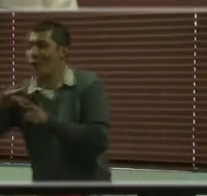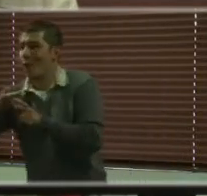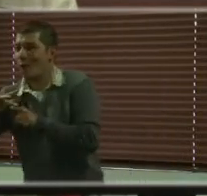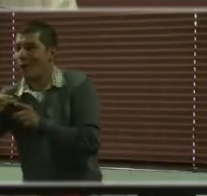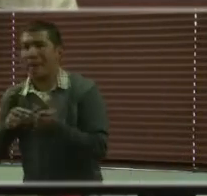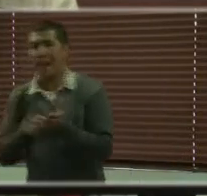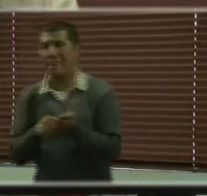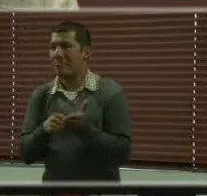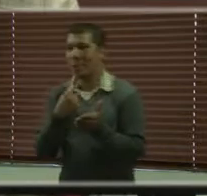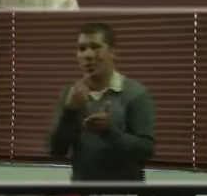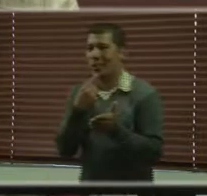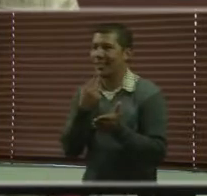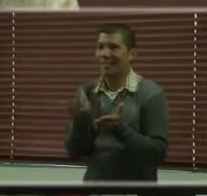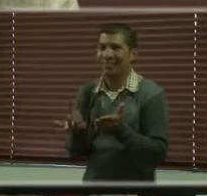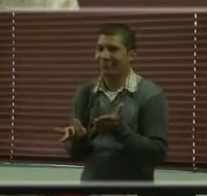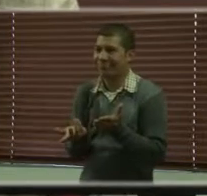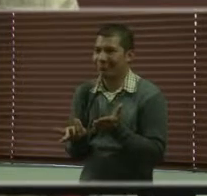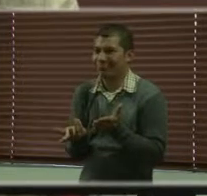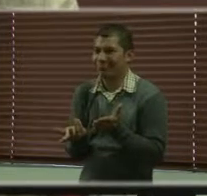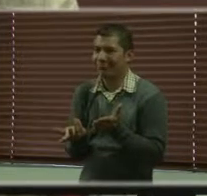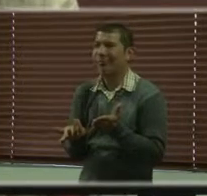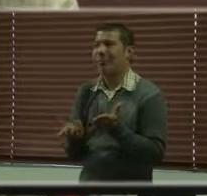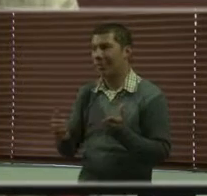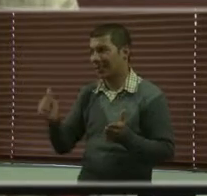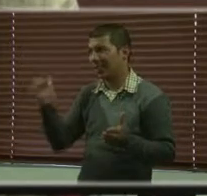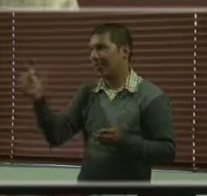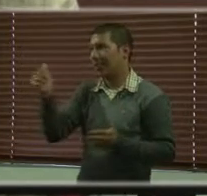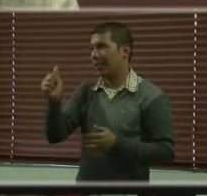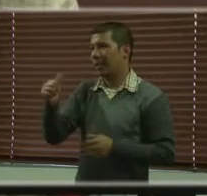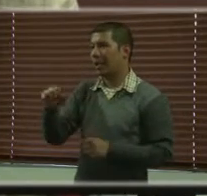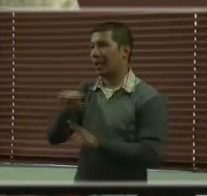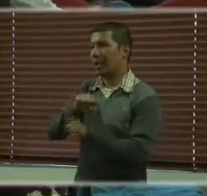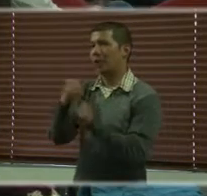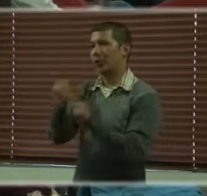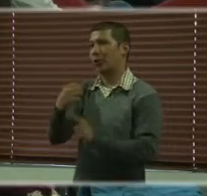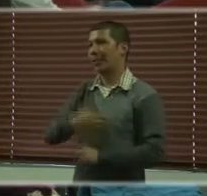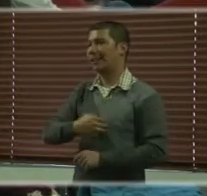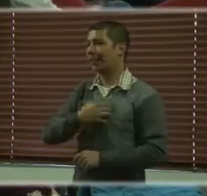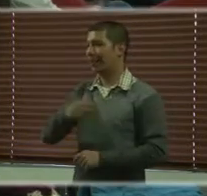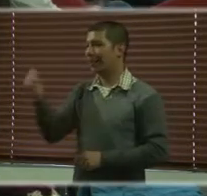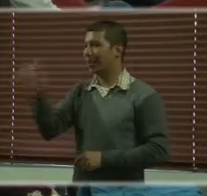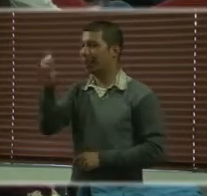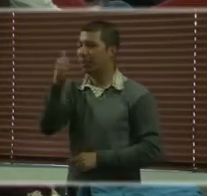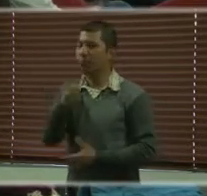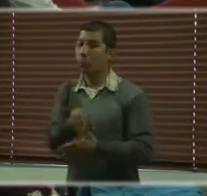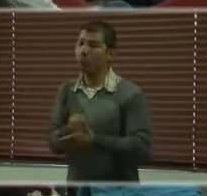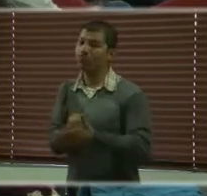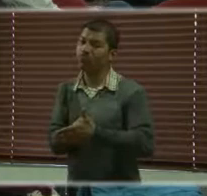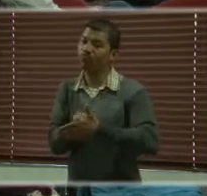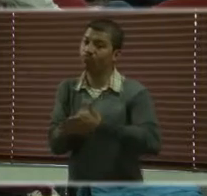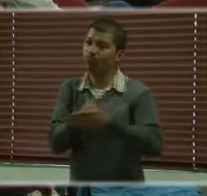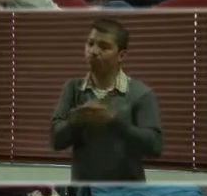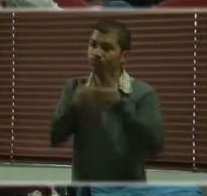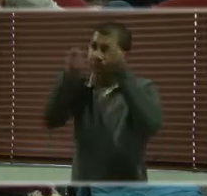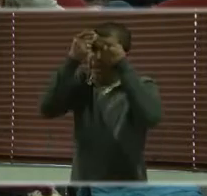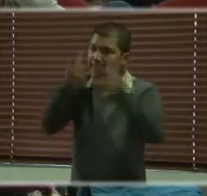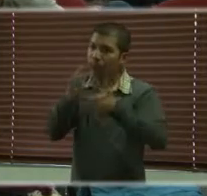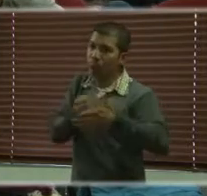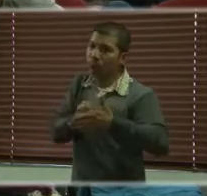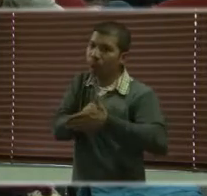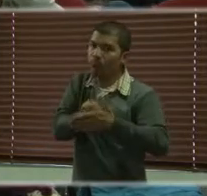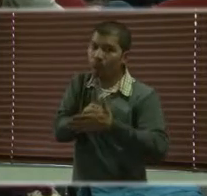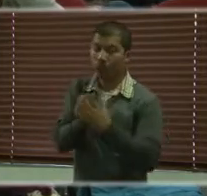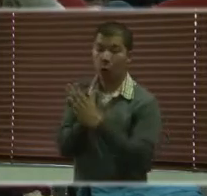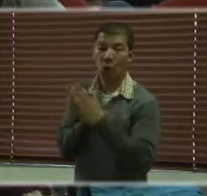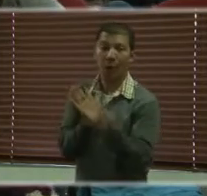debe de presionar para que cumpla con con la convención y las recomendaciones Yo diría que solo son un anexo de la